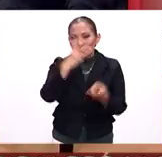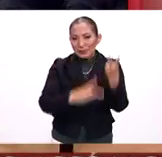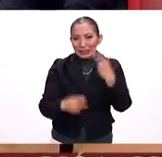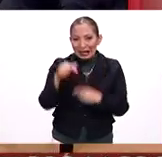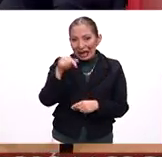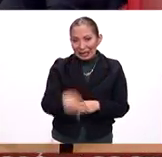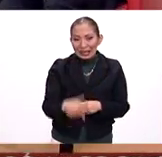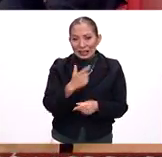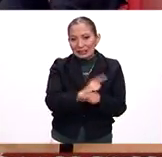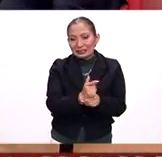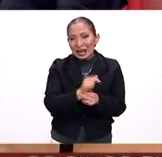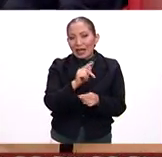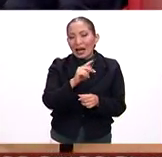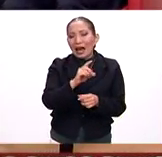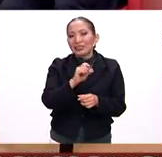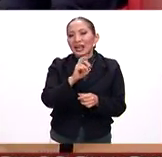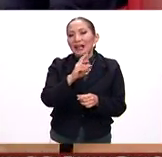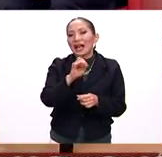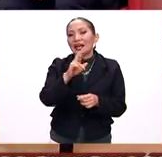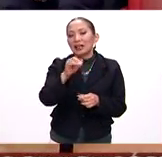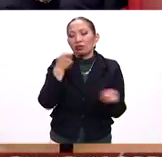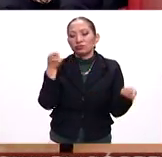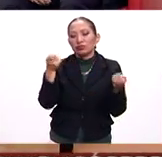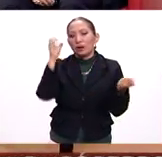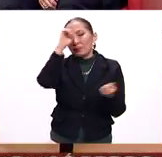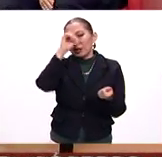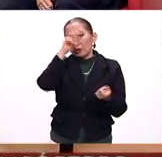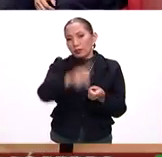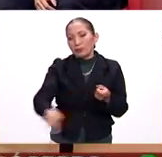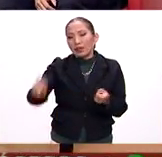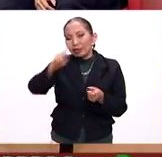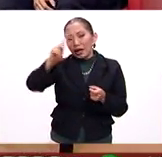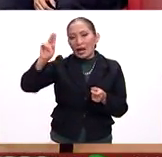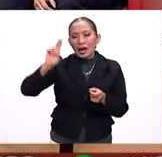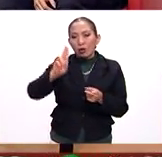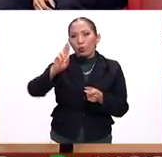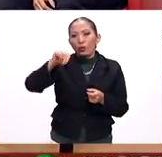nosotros. Licenciada Adriana Rico, coordinadora del Centro de Opinión Pública de la Universidad Tecnológica de México. Gracias.